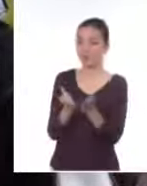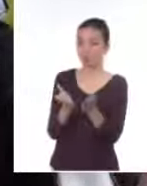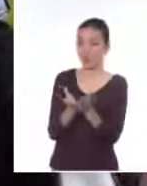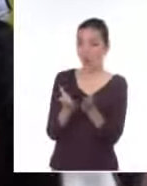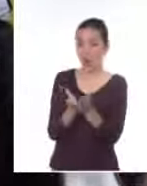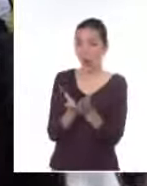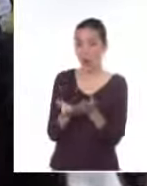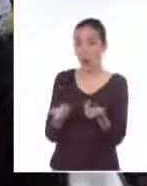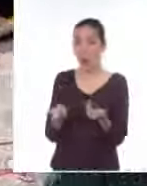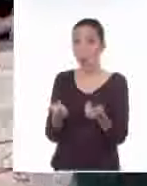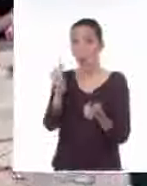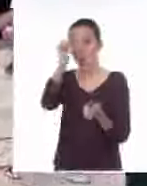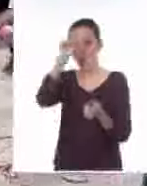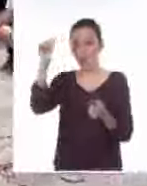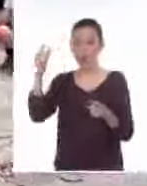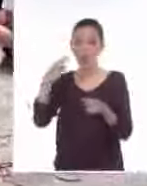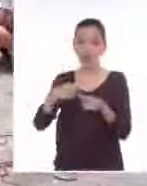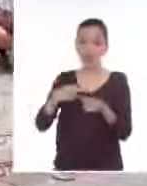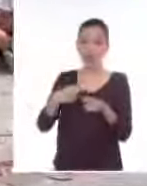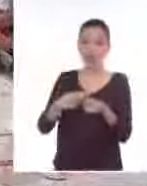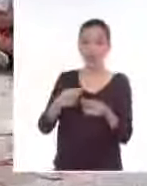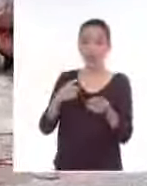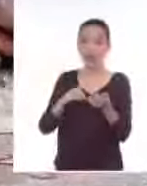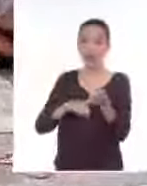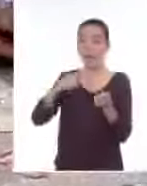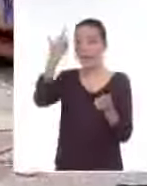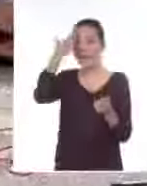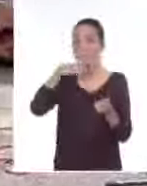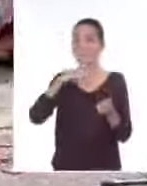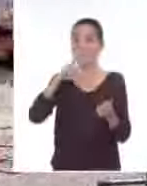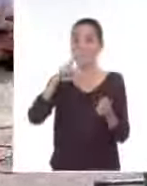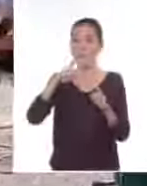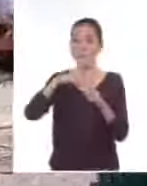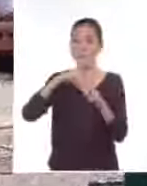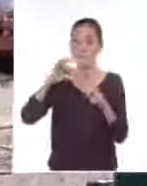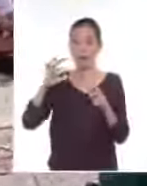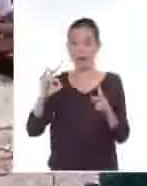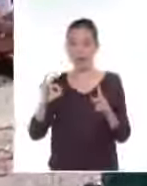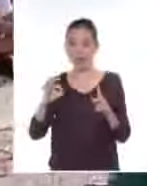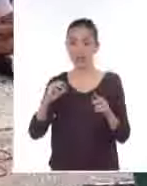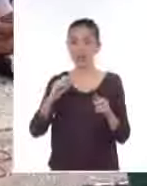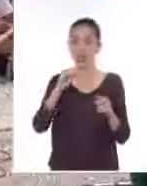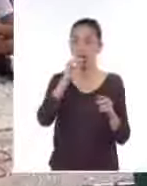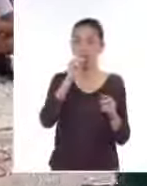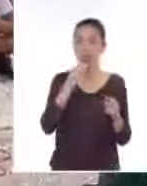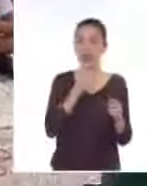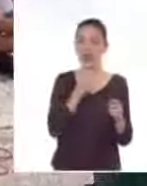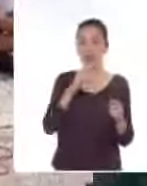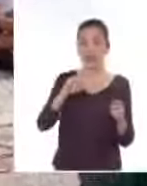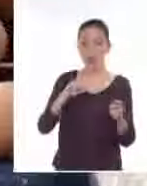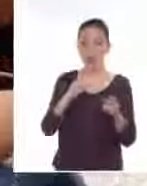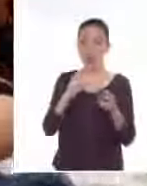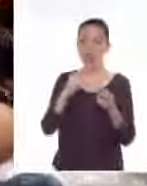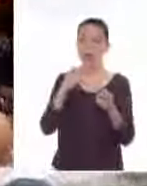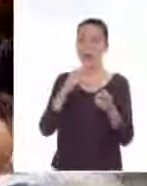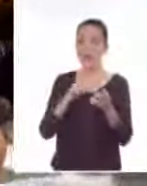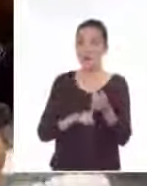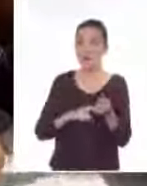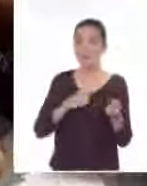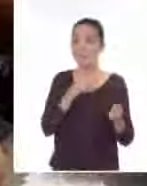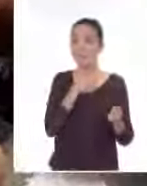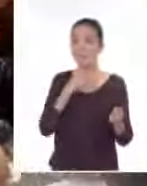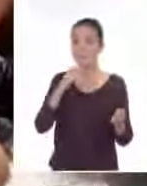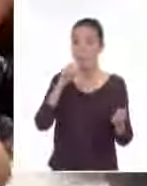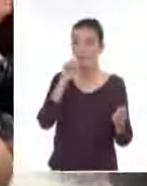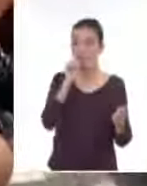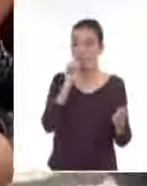en escenario teatral. Lejos del confort citadino se atesoran aplausos, risas y el agradecimiento del público.